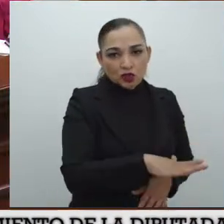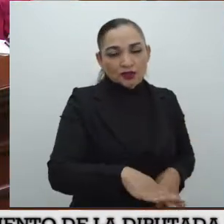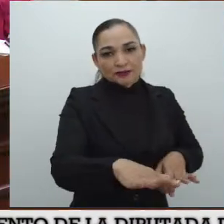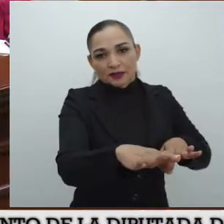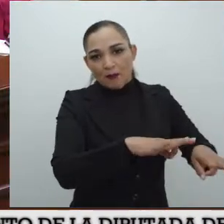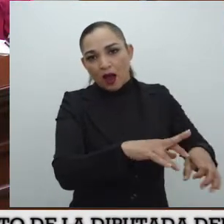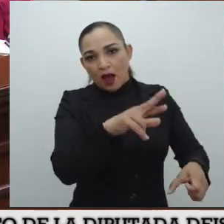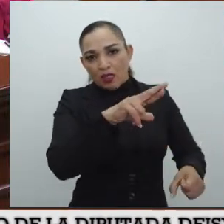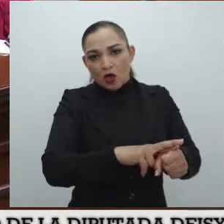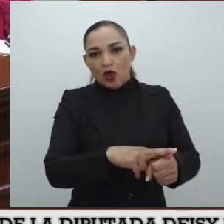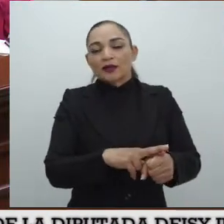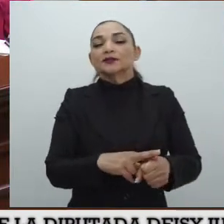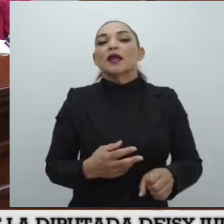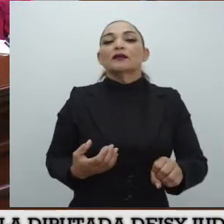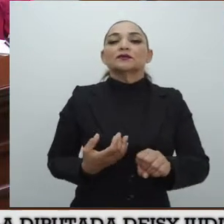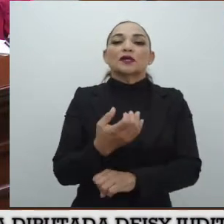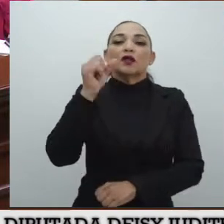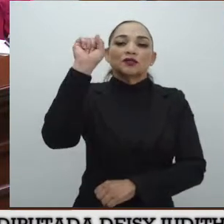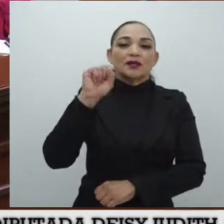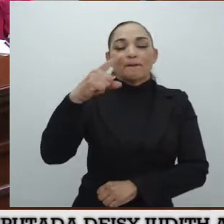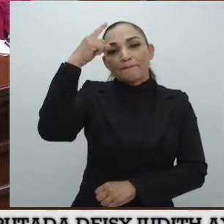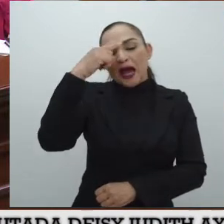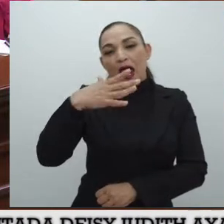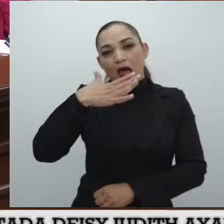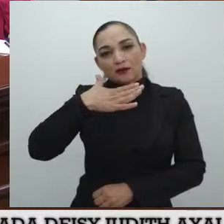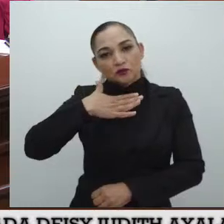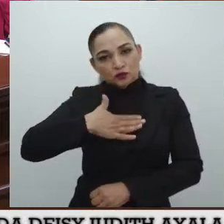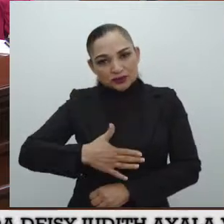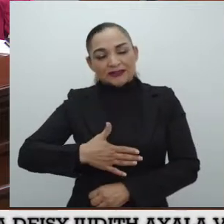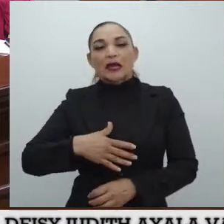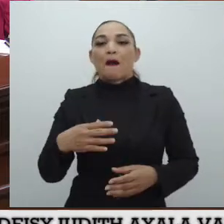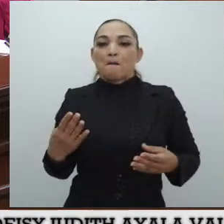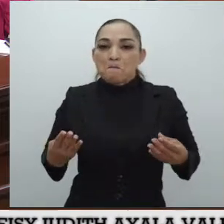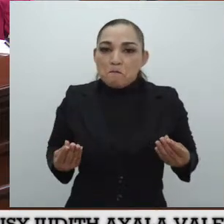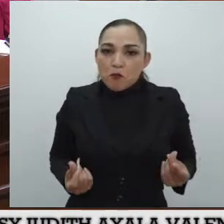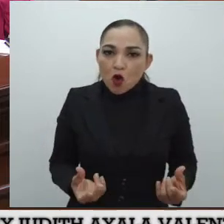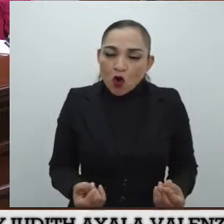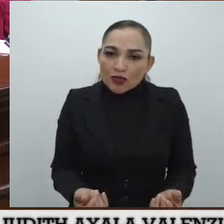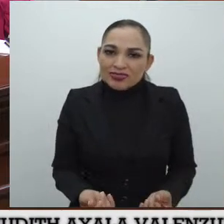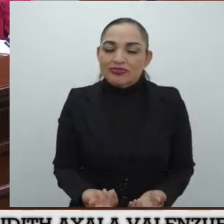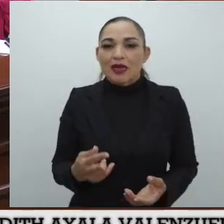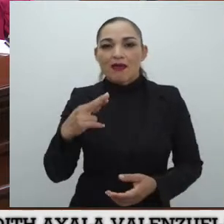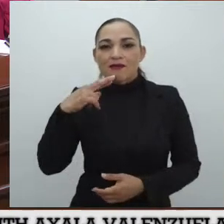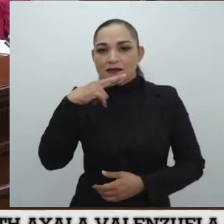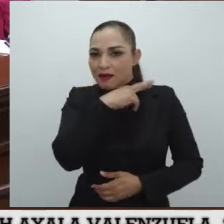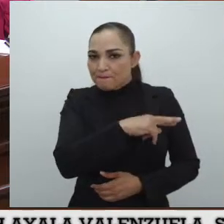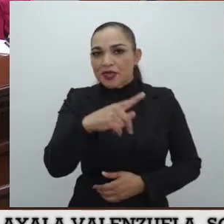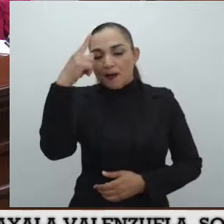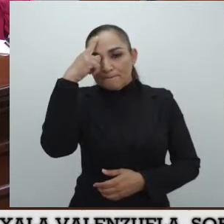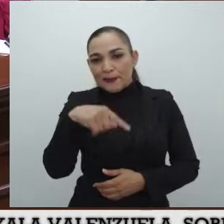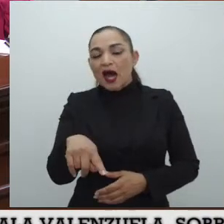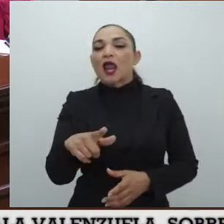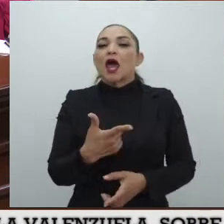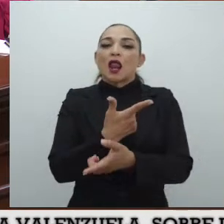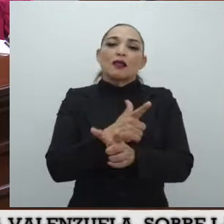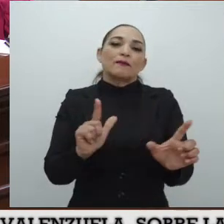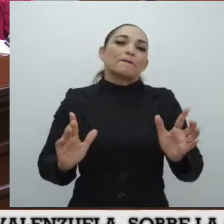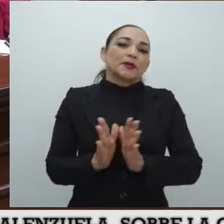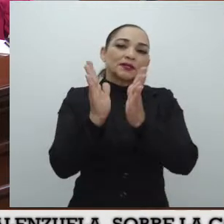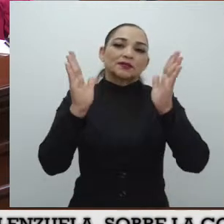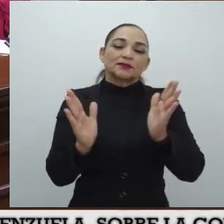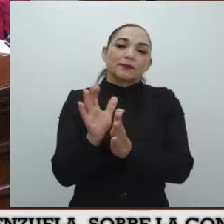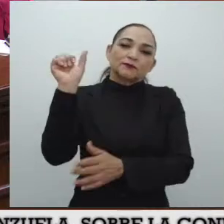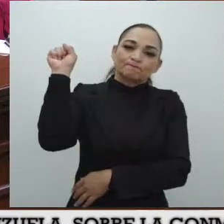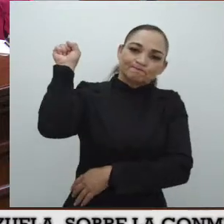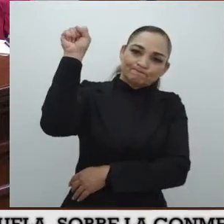sí la justicia laboral sea pronta y expedita y exista una verdadera democracia sindical. Como